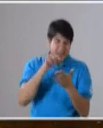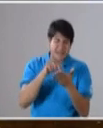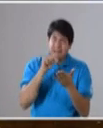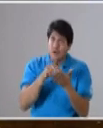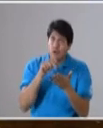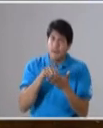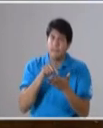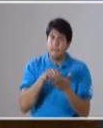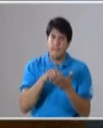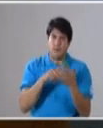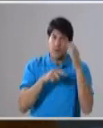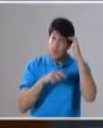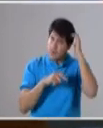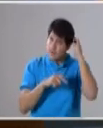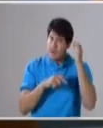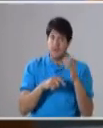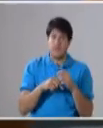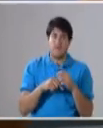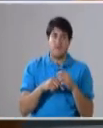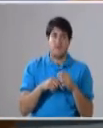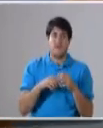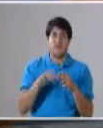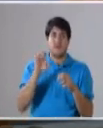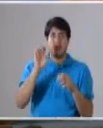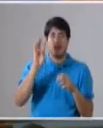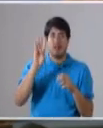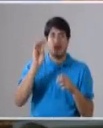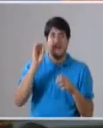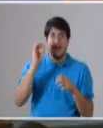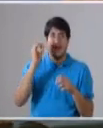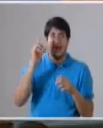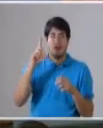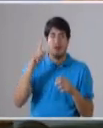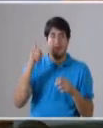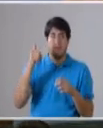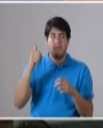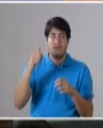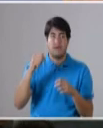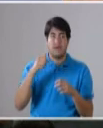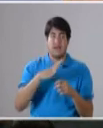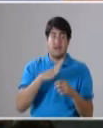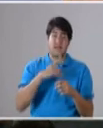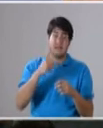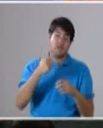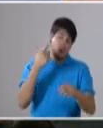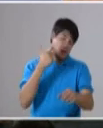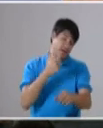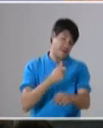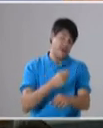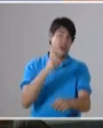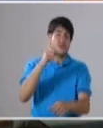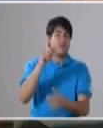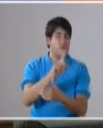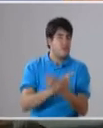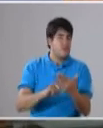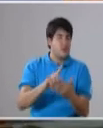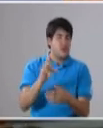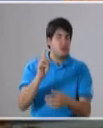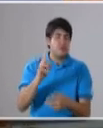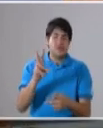probando y viene el ébola y de una vez ya tienen la vacuna en un lugar en donde no se ha dado, que es